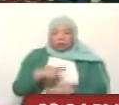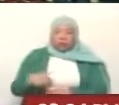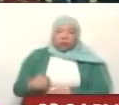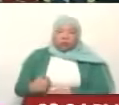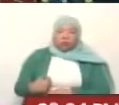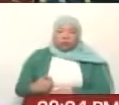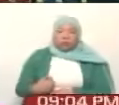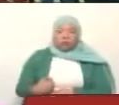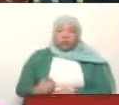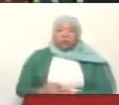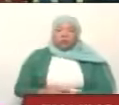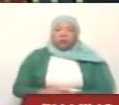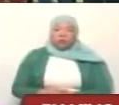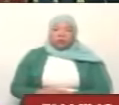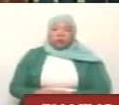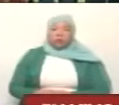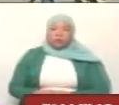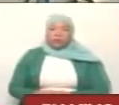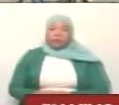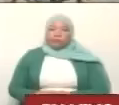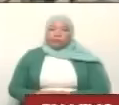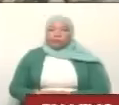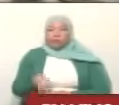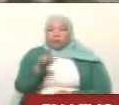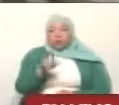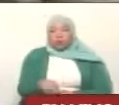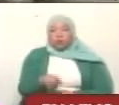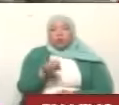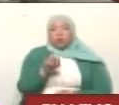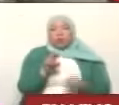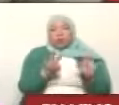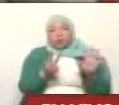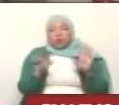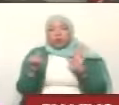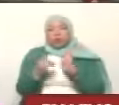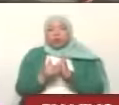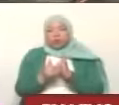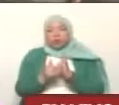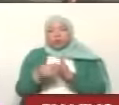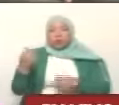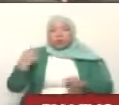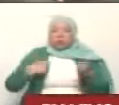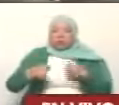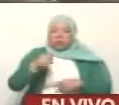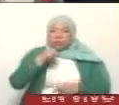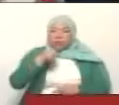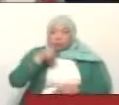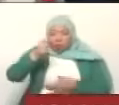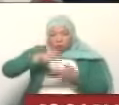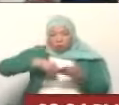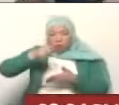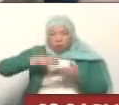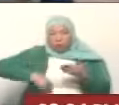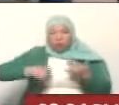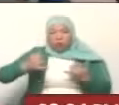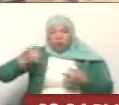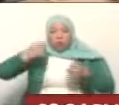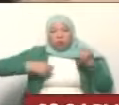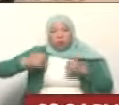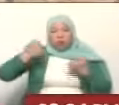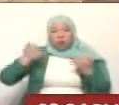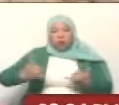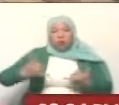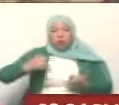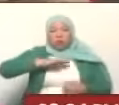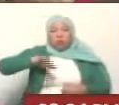usted lo orientó. Hoy, presidente, nosotros también, además de esas 76 mil almas que firmamos en esa orientación que usted nos